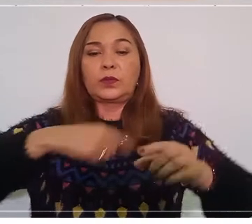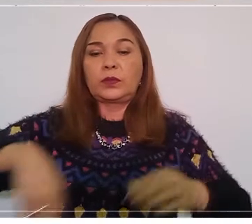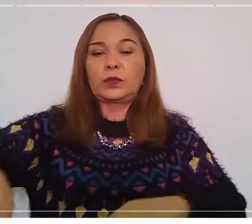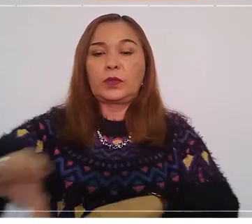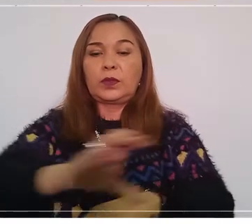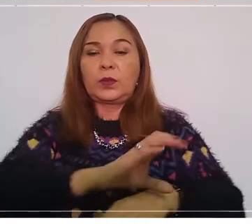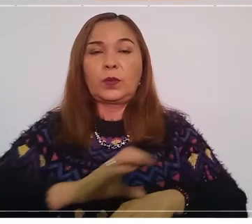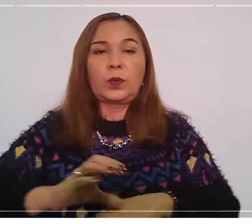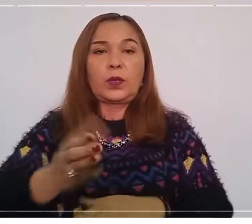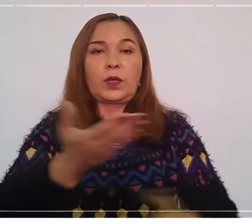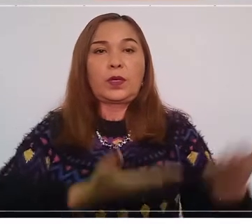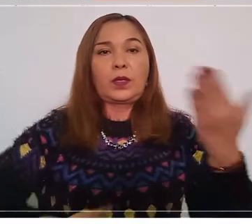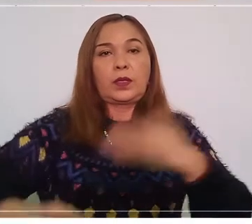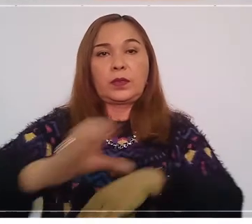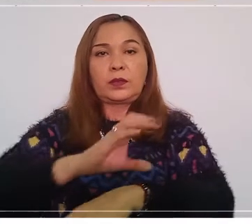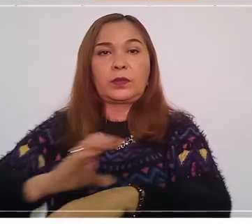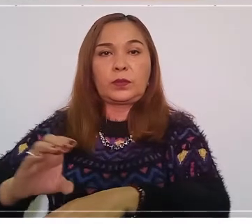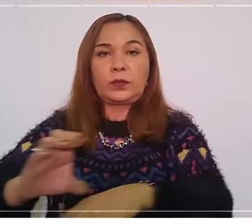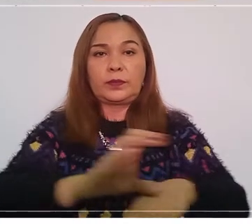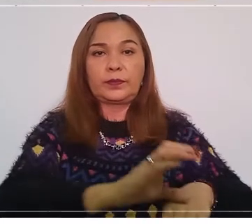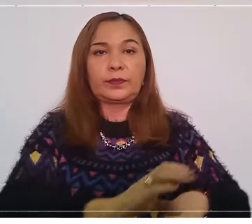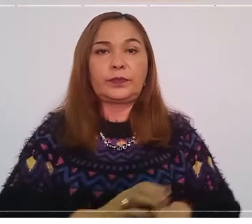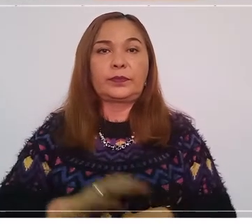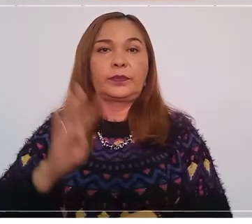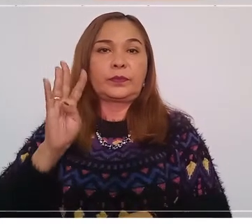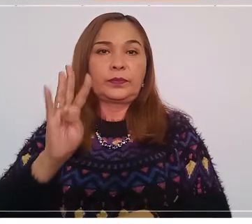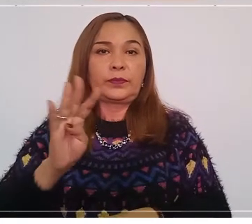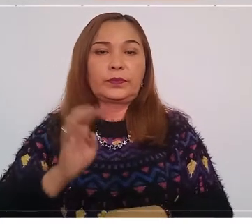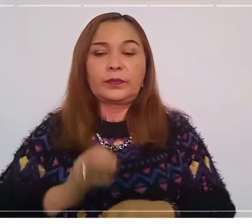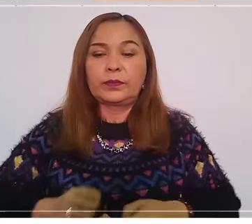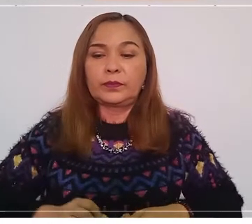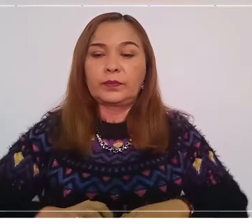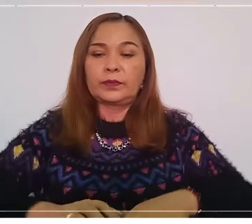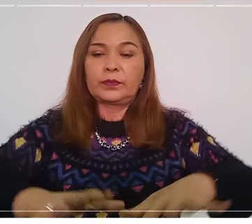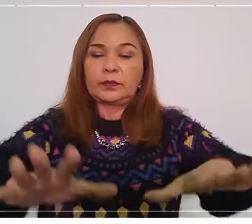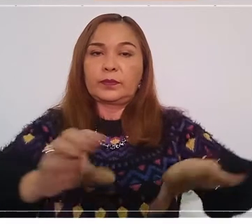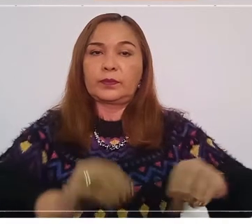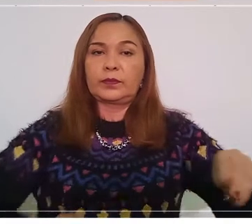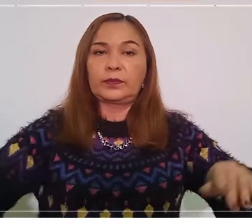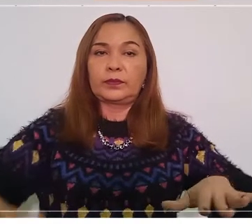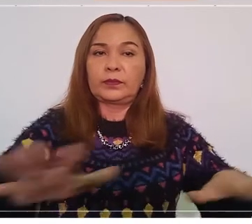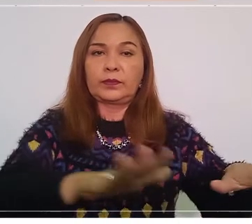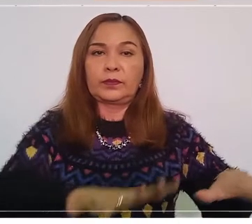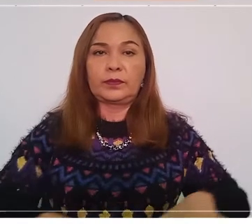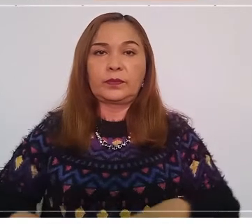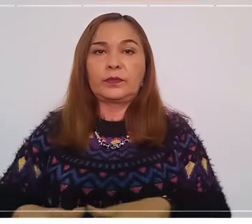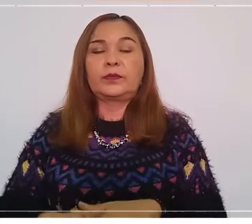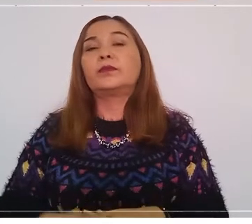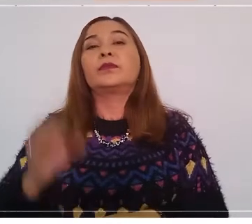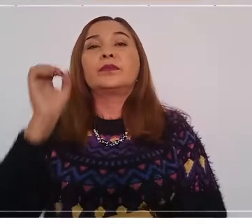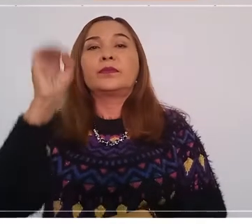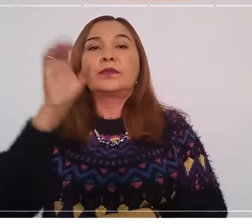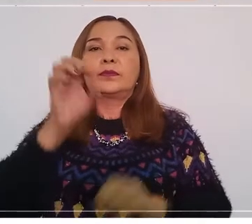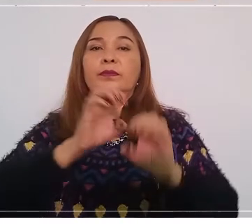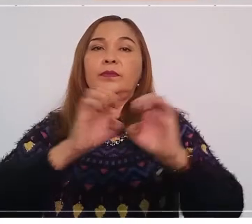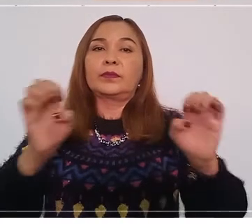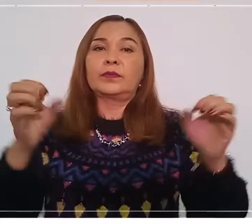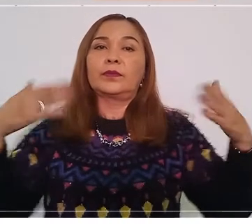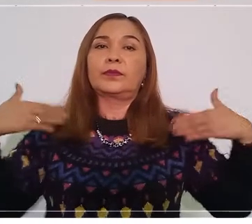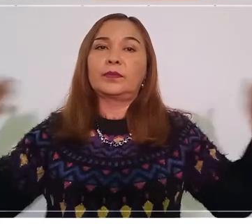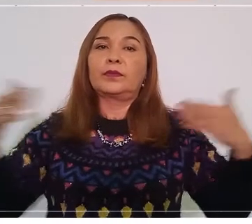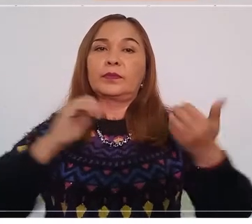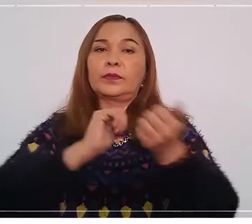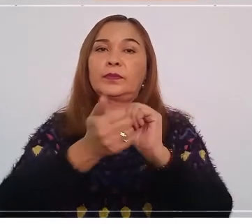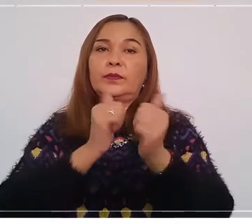circuitales e interés circuitales cuarto despliegue a los territorios seminario de educación